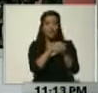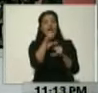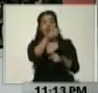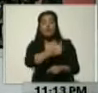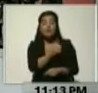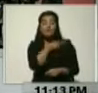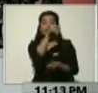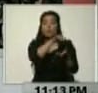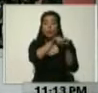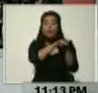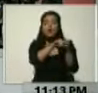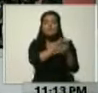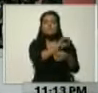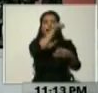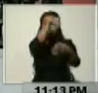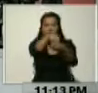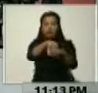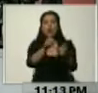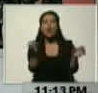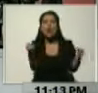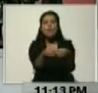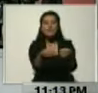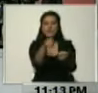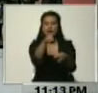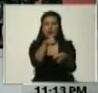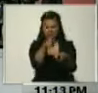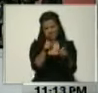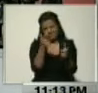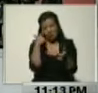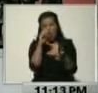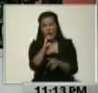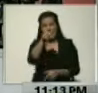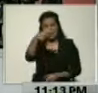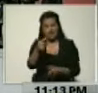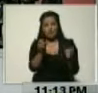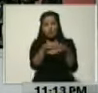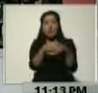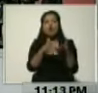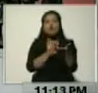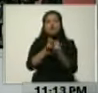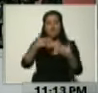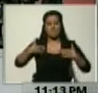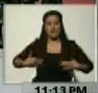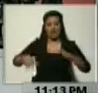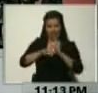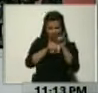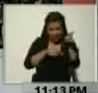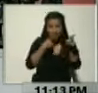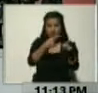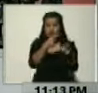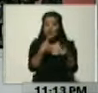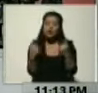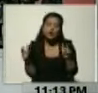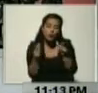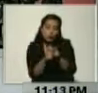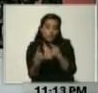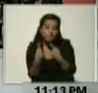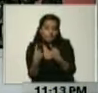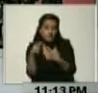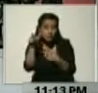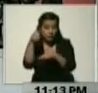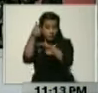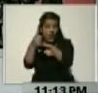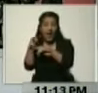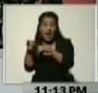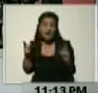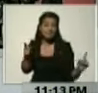sede de la ONG Human Rights Watch, donde tienen previsto una reunión a puerta cerrada con su director José Miguel Vivanco, donde estará presente el primo hermano